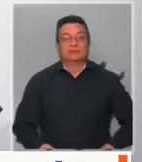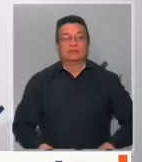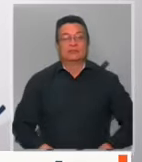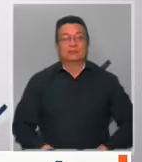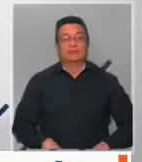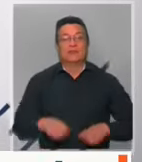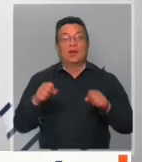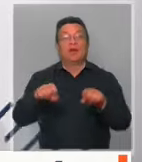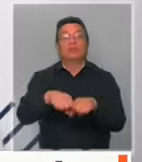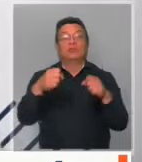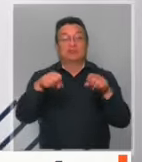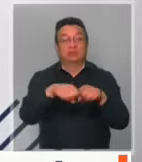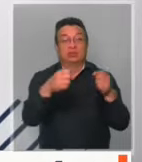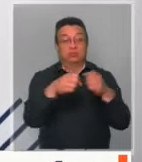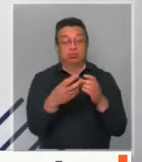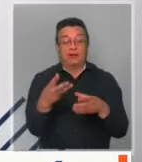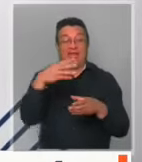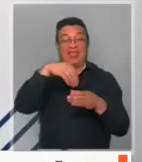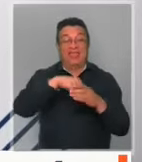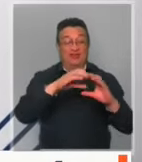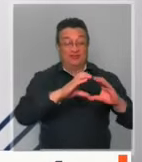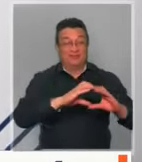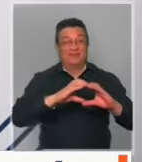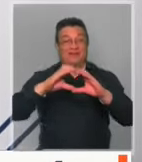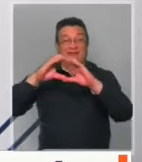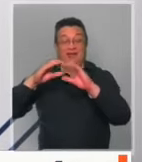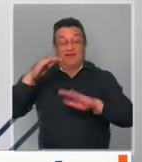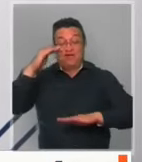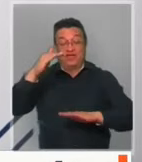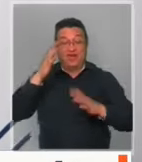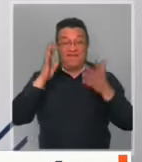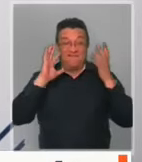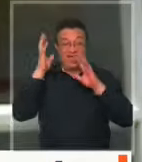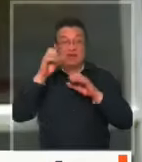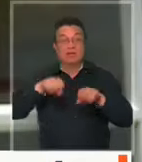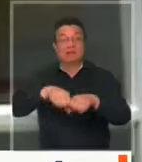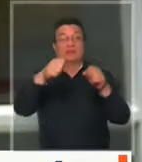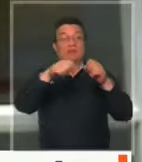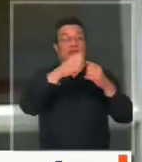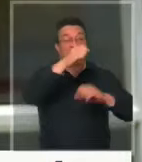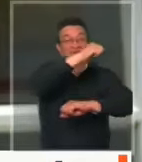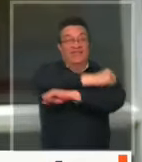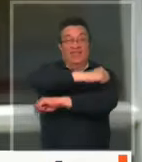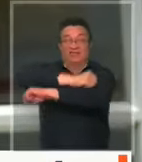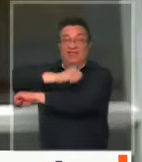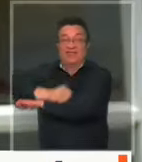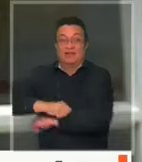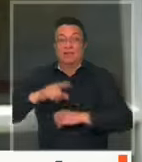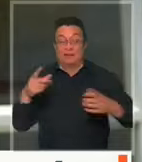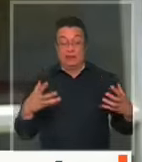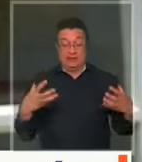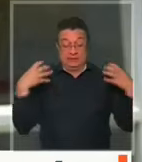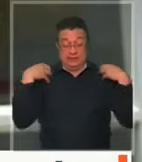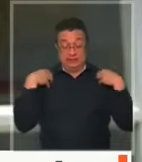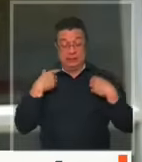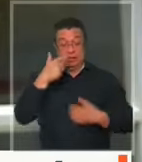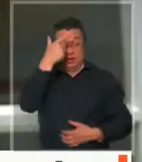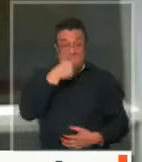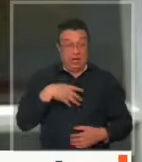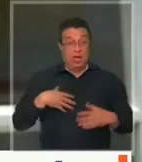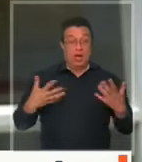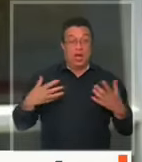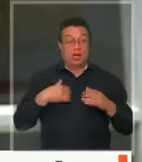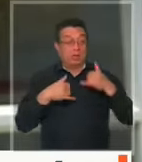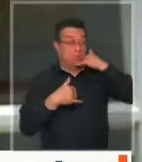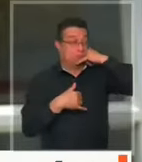Comienzan a causar daño al interior del ascensor con una botella de vidrio, rompen tres vidrios. La encargada, producto de la situación que estaba viviendo, llama